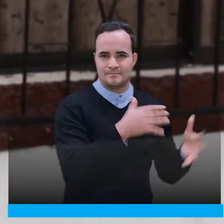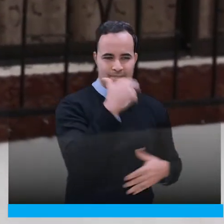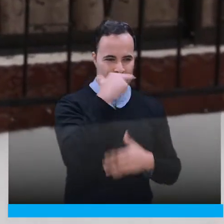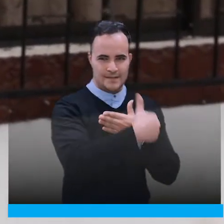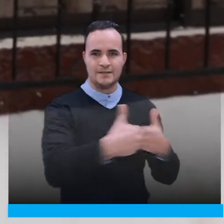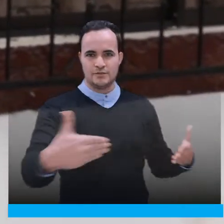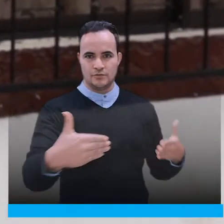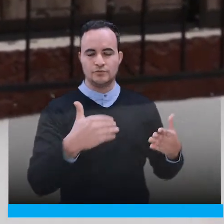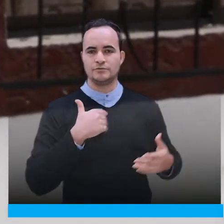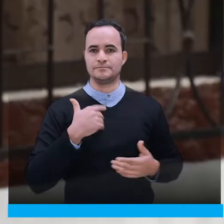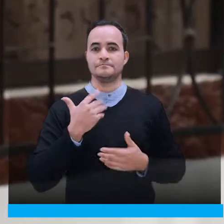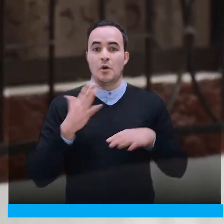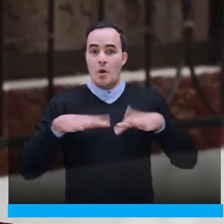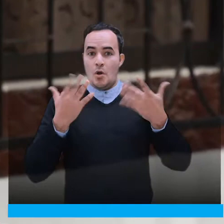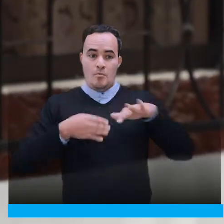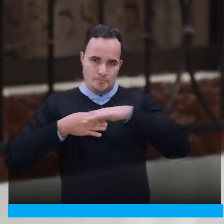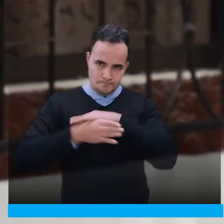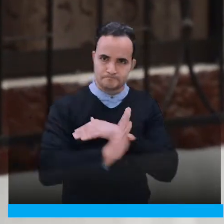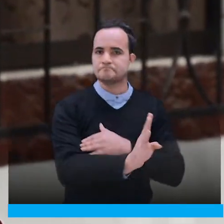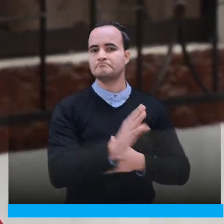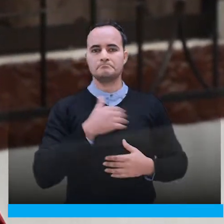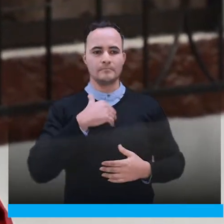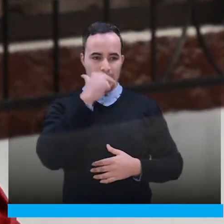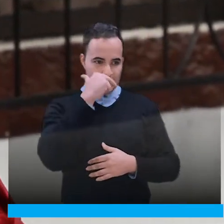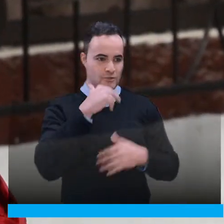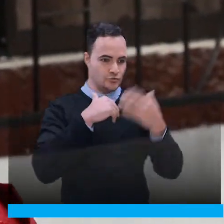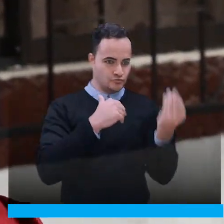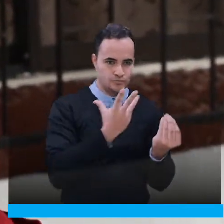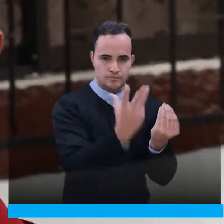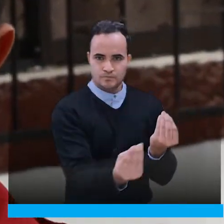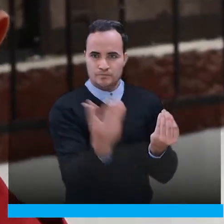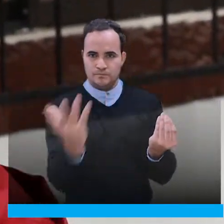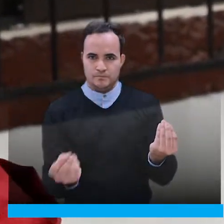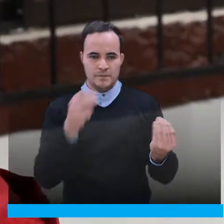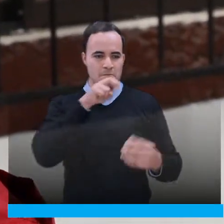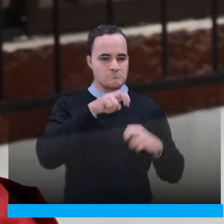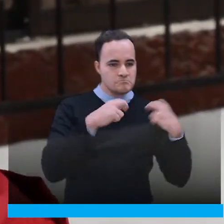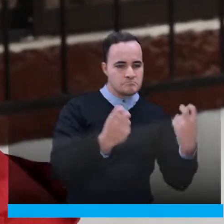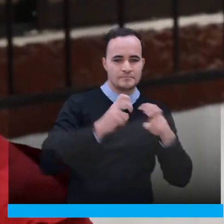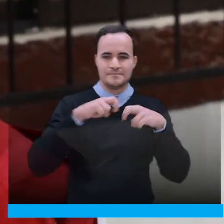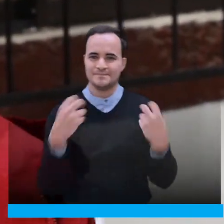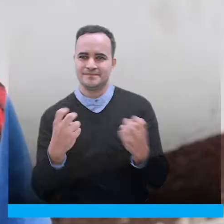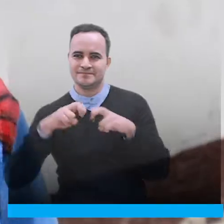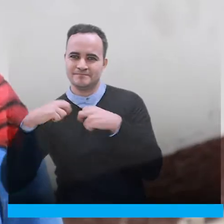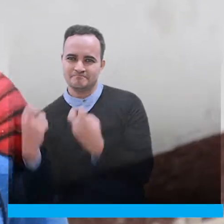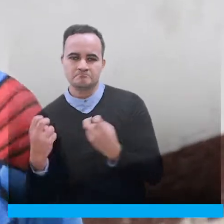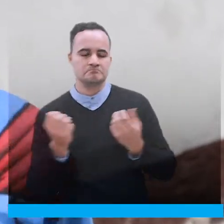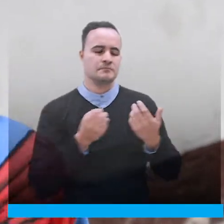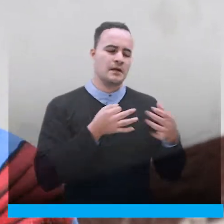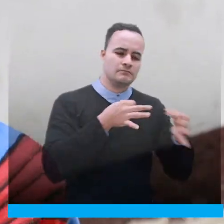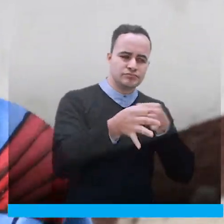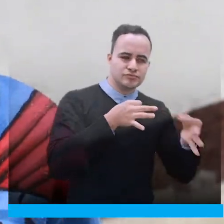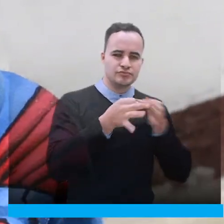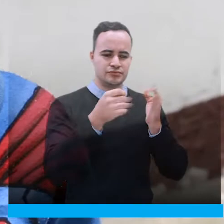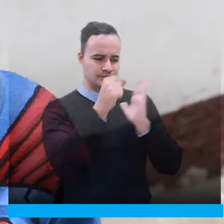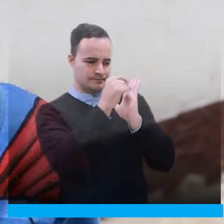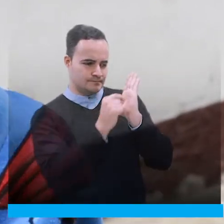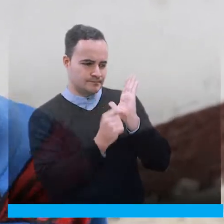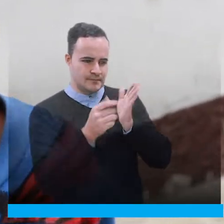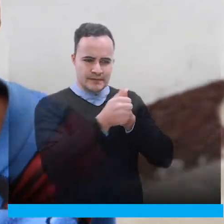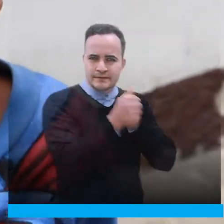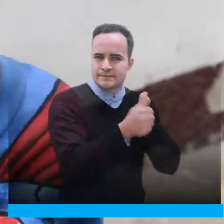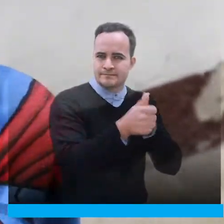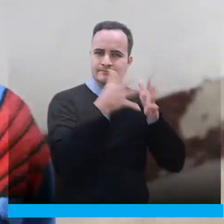para las guías educativas de estos niños. Entonces ellos llegan, se sientan con los niños, los organizan en grupitos y les